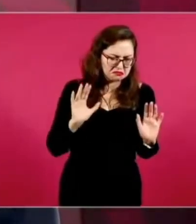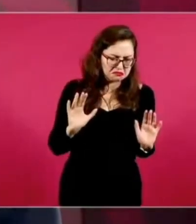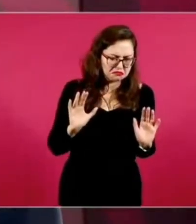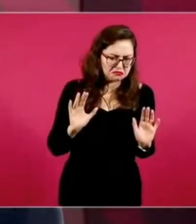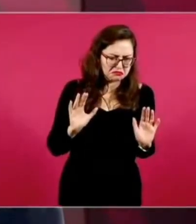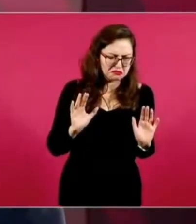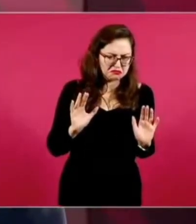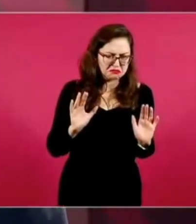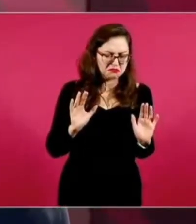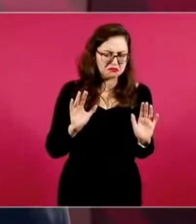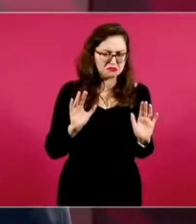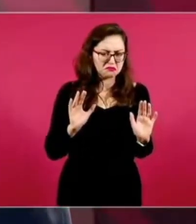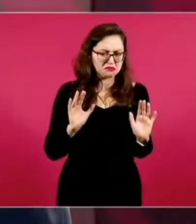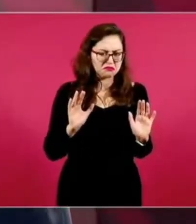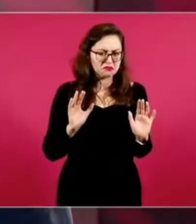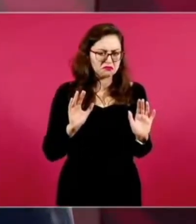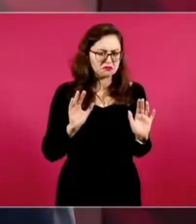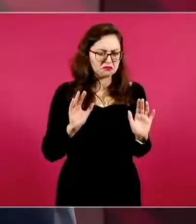tú